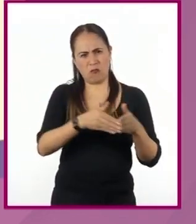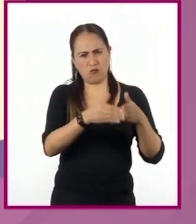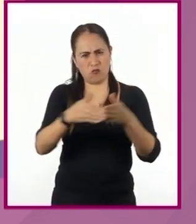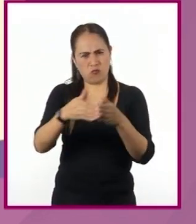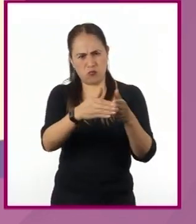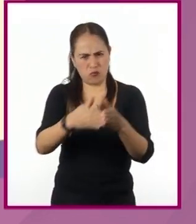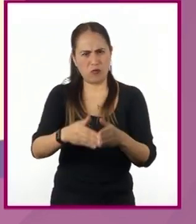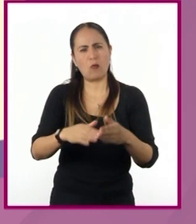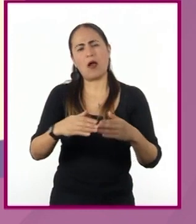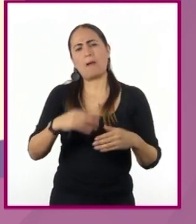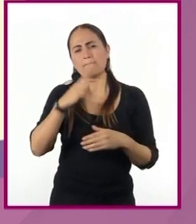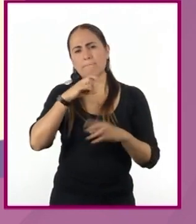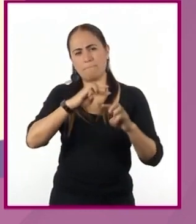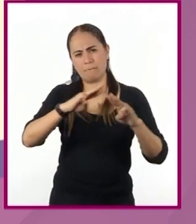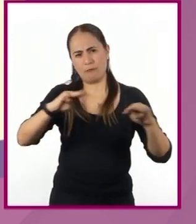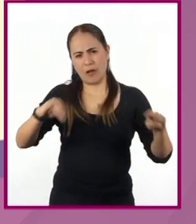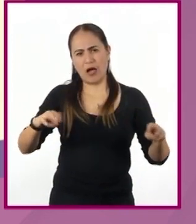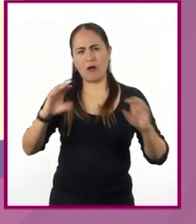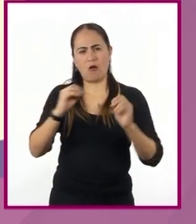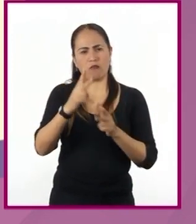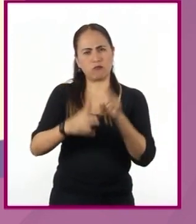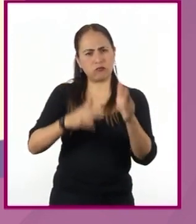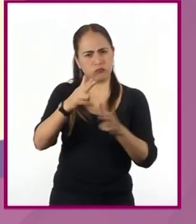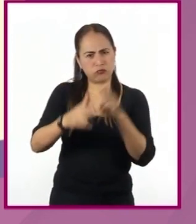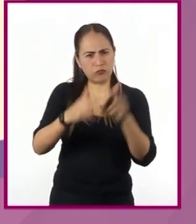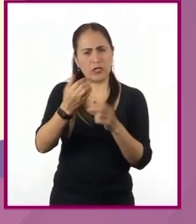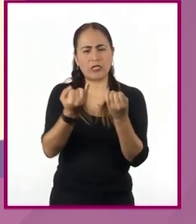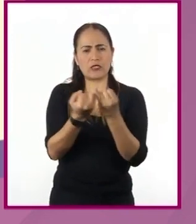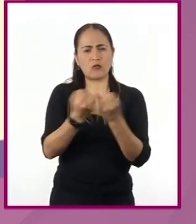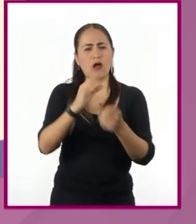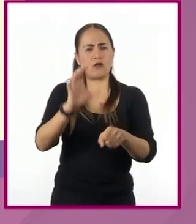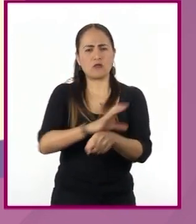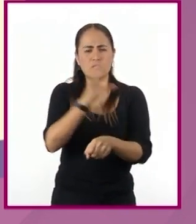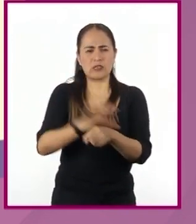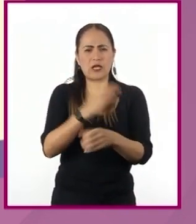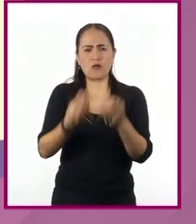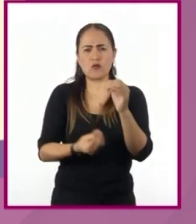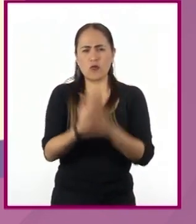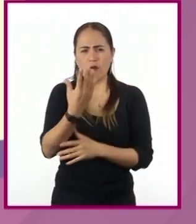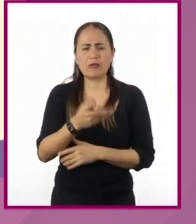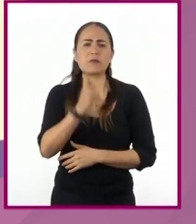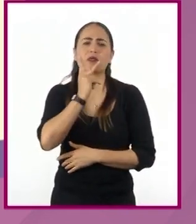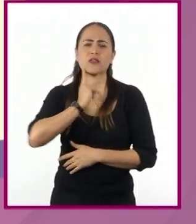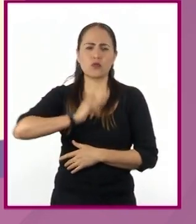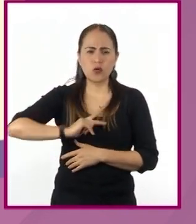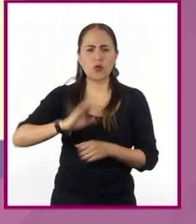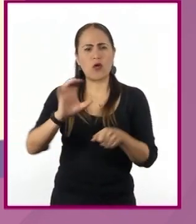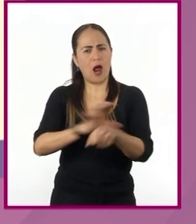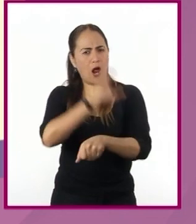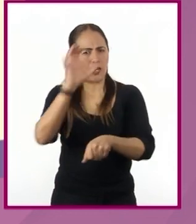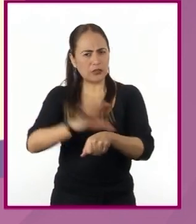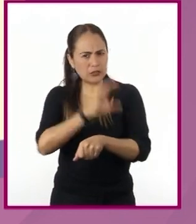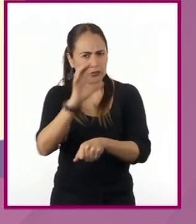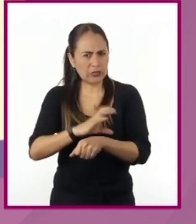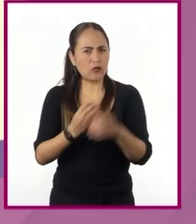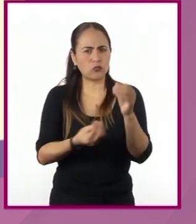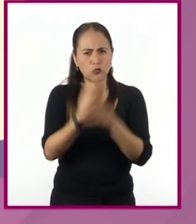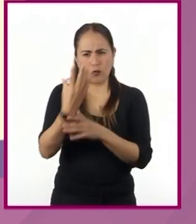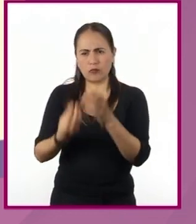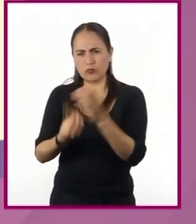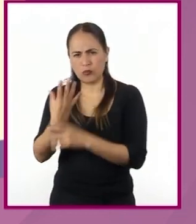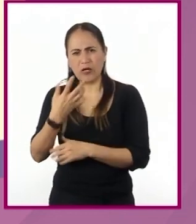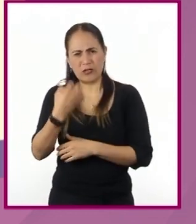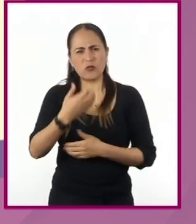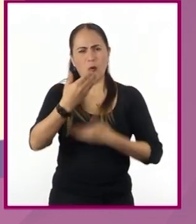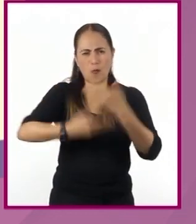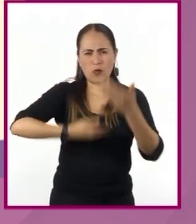También se descubrieron nuevas fuentes de energía como el petróleo y la electricidad. A ese proceso se le conoce como la